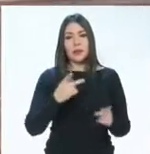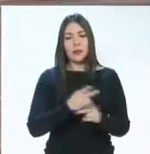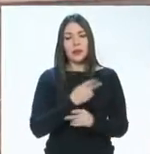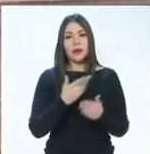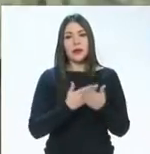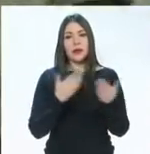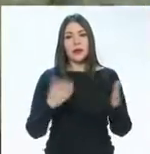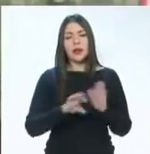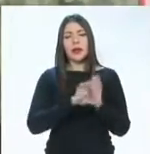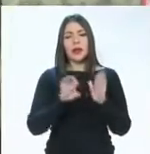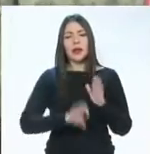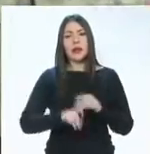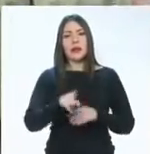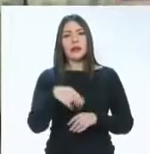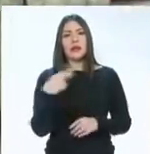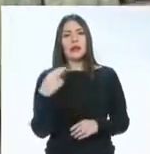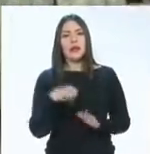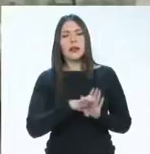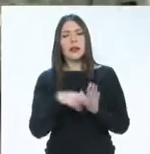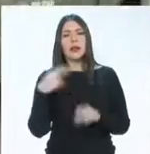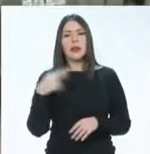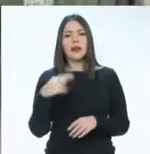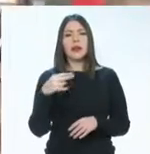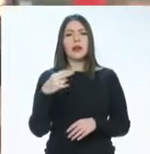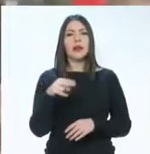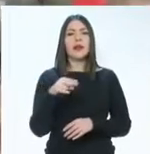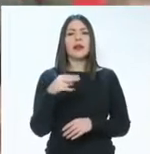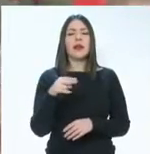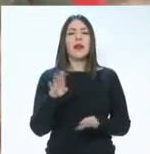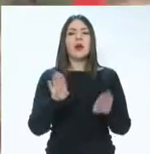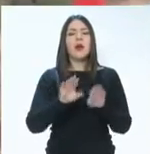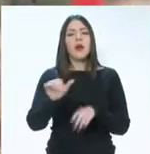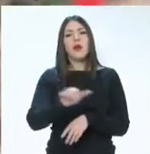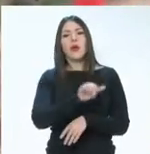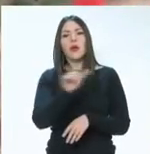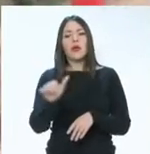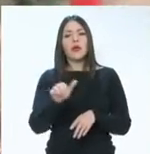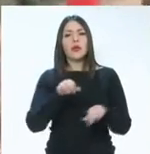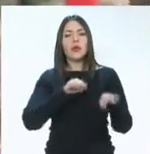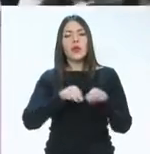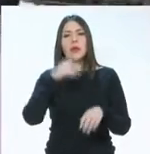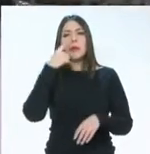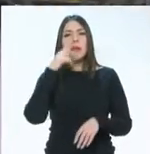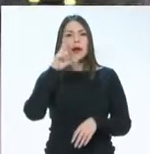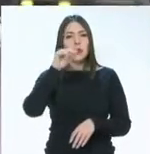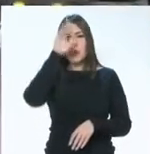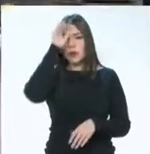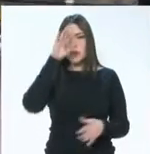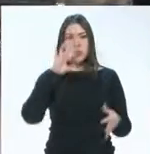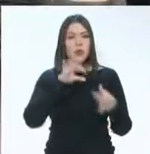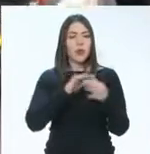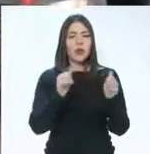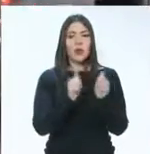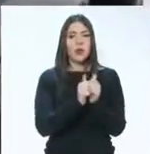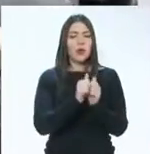una que le llamamos acción de inconstitucionalidad, es decir,